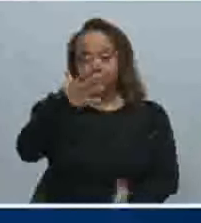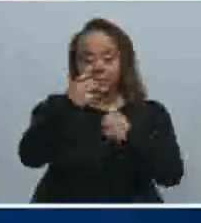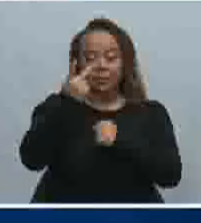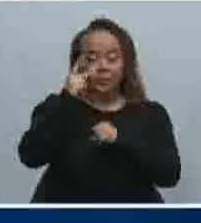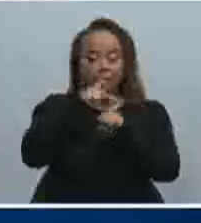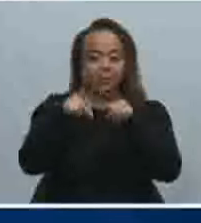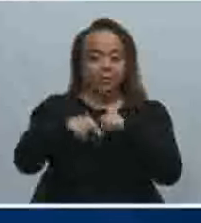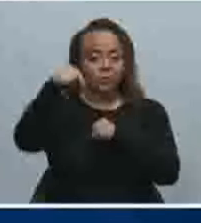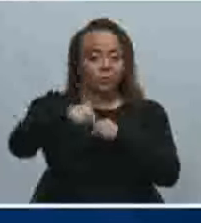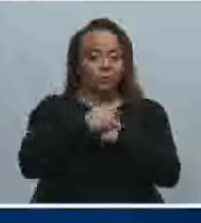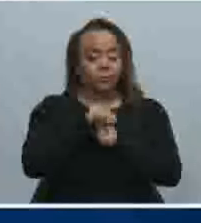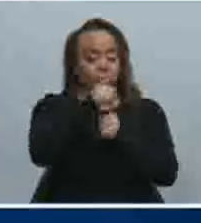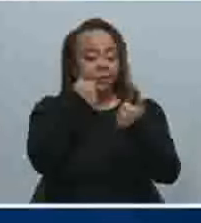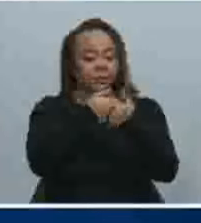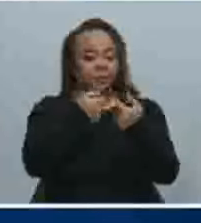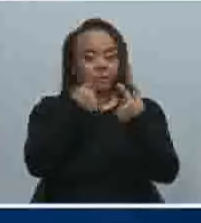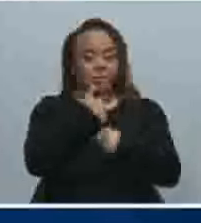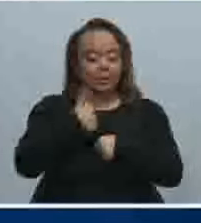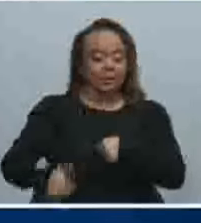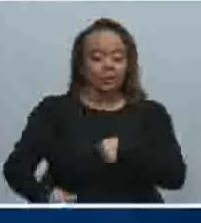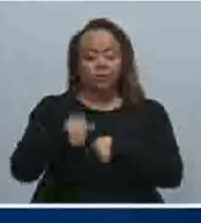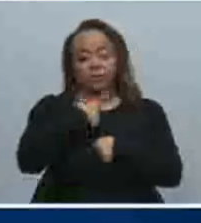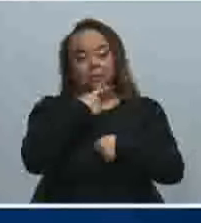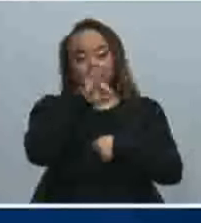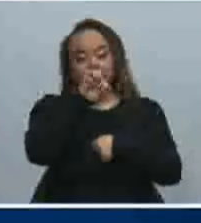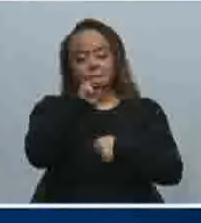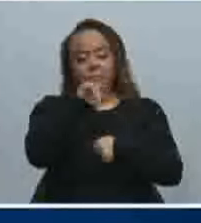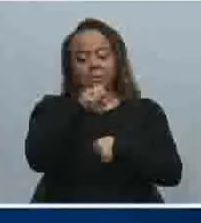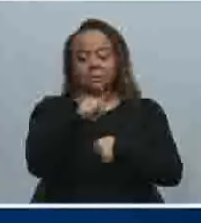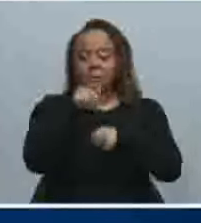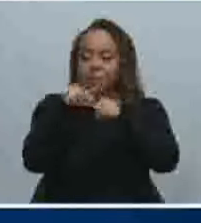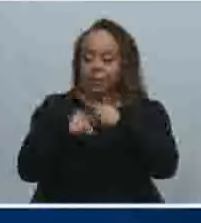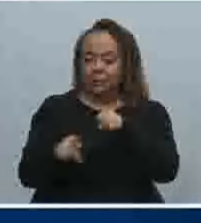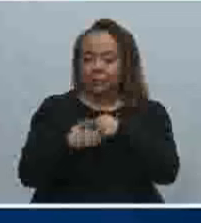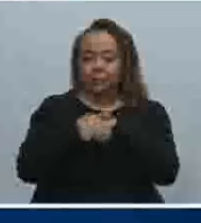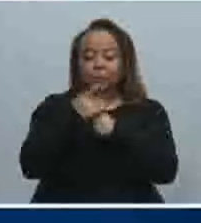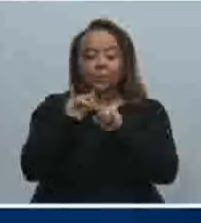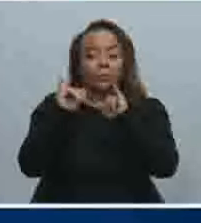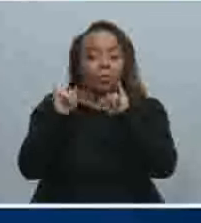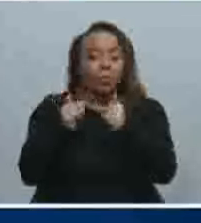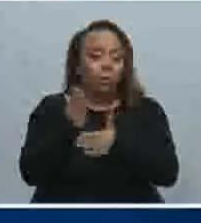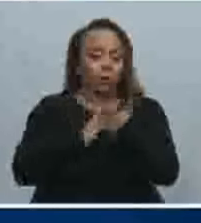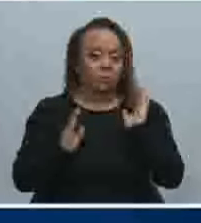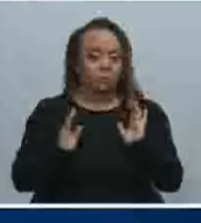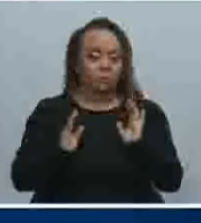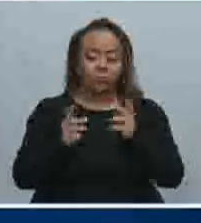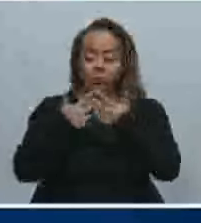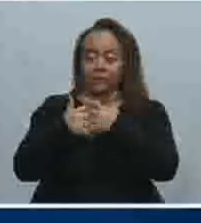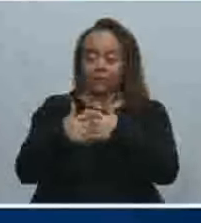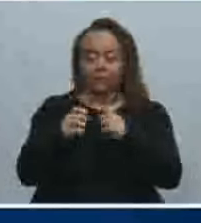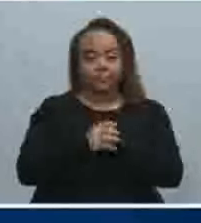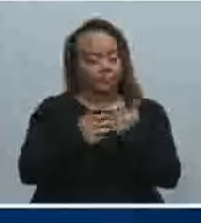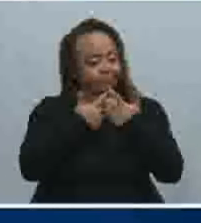tuvo un partido contra herediano que yo le decía a Tomás Pérez por lo menos jugó a algo a defender se